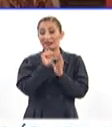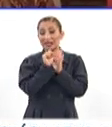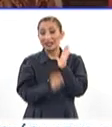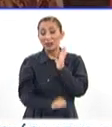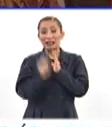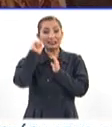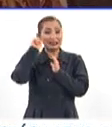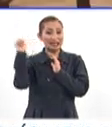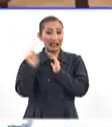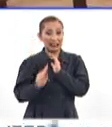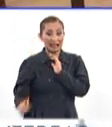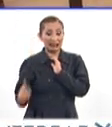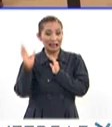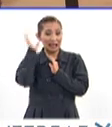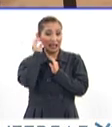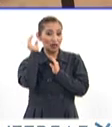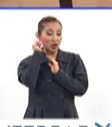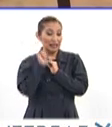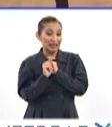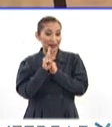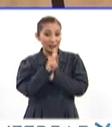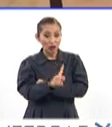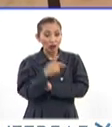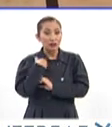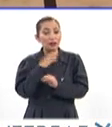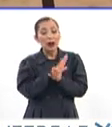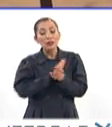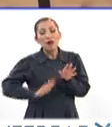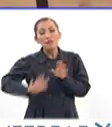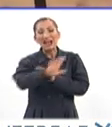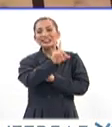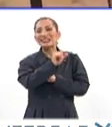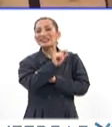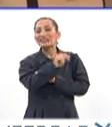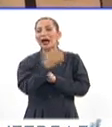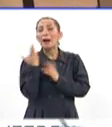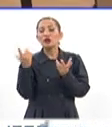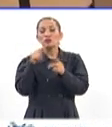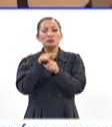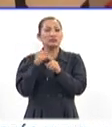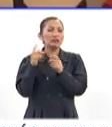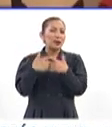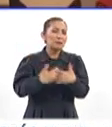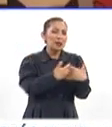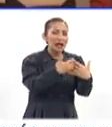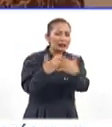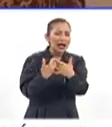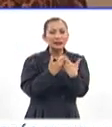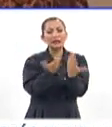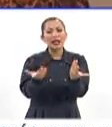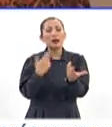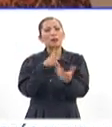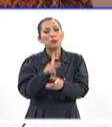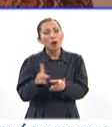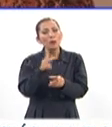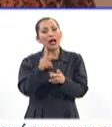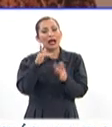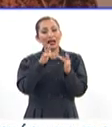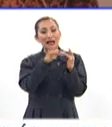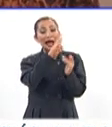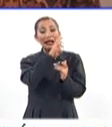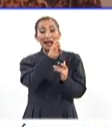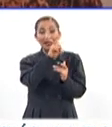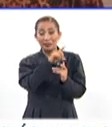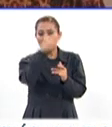sistema zacatecano de radio y televisión, se beneficiarán a los más de 70 medios públicos asociados a Red